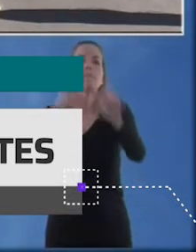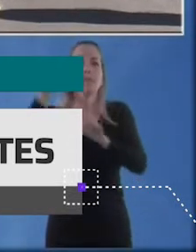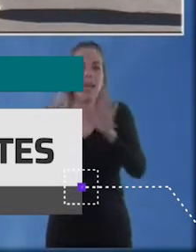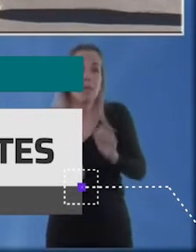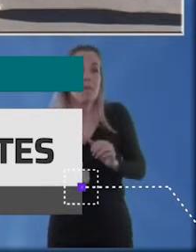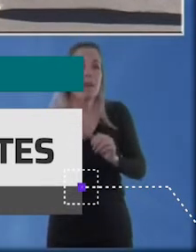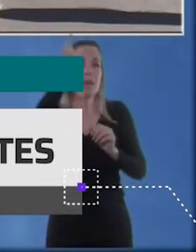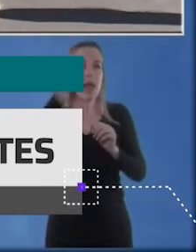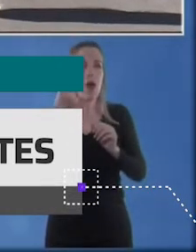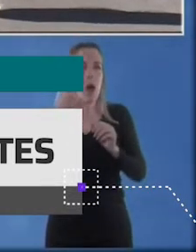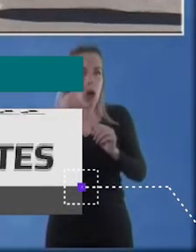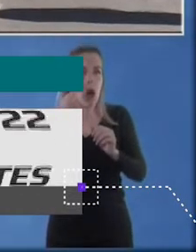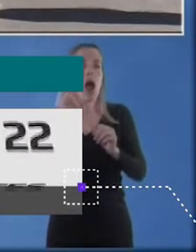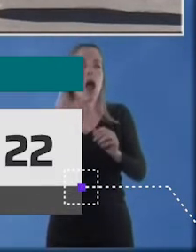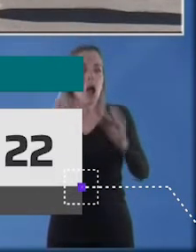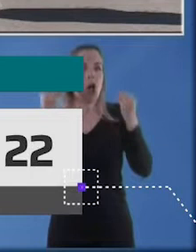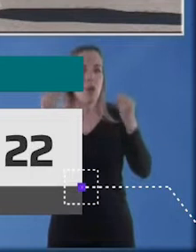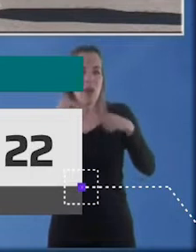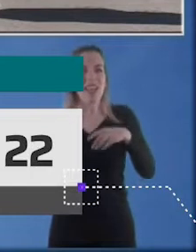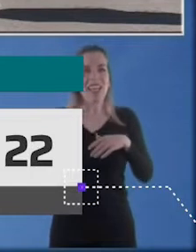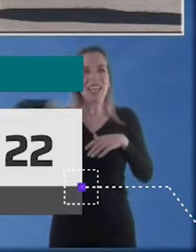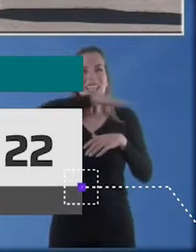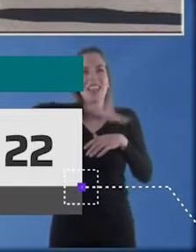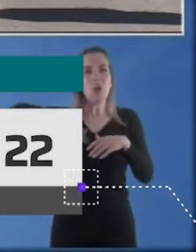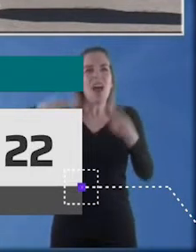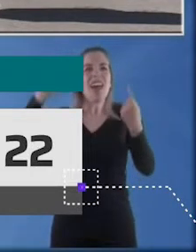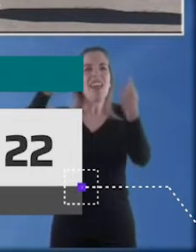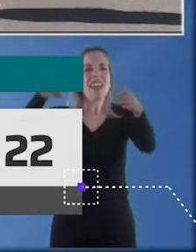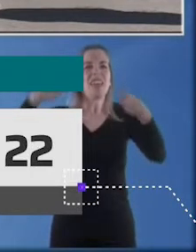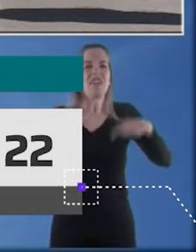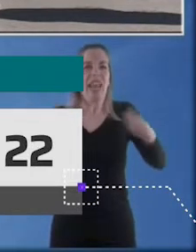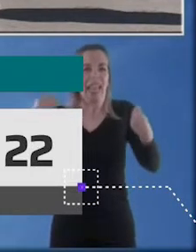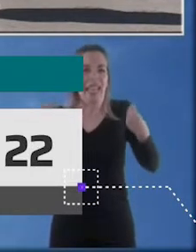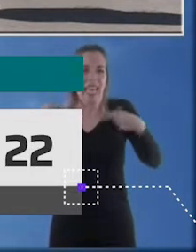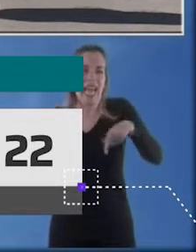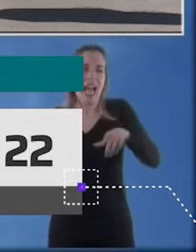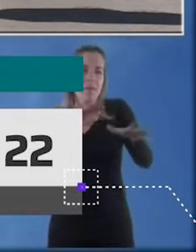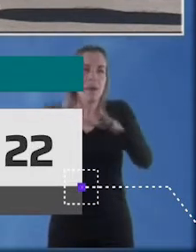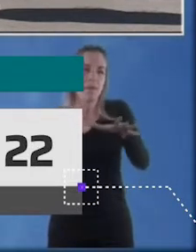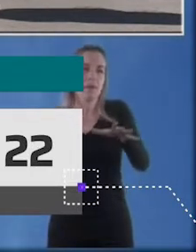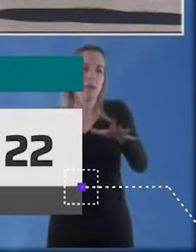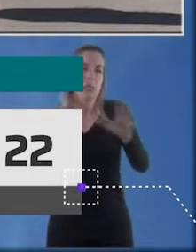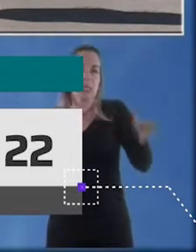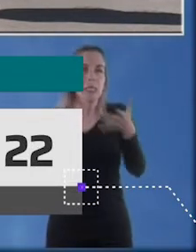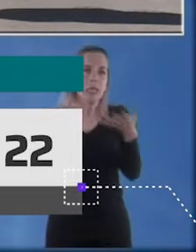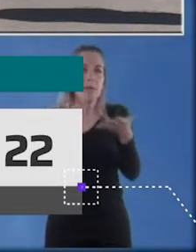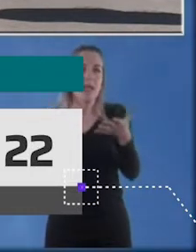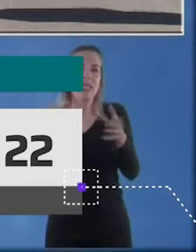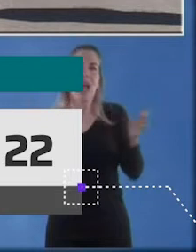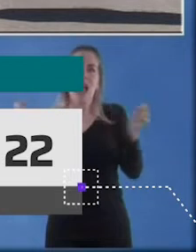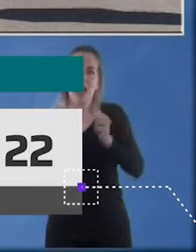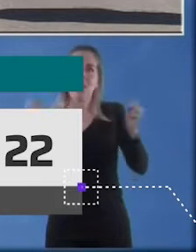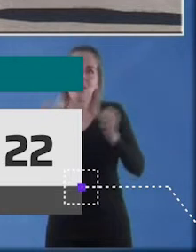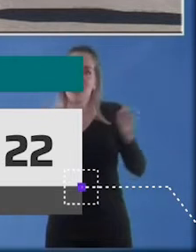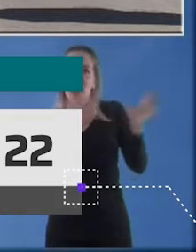la clara diferencia de atuendo que hay de este lado con la con aquel acá apenas hace un par de grados sobre cero y el bendito se